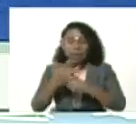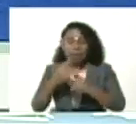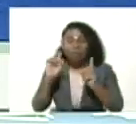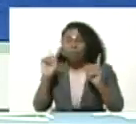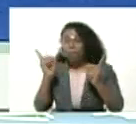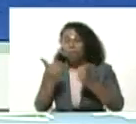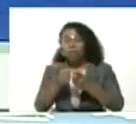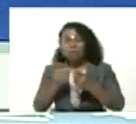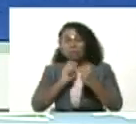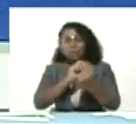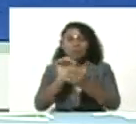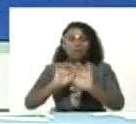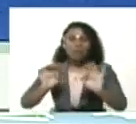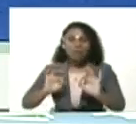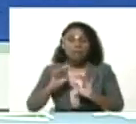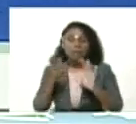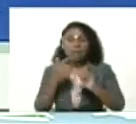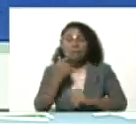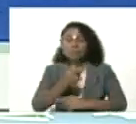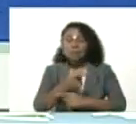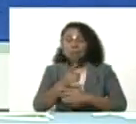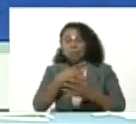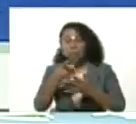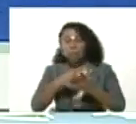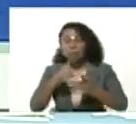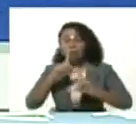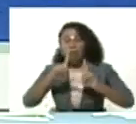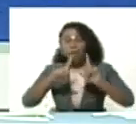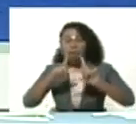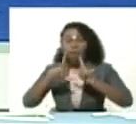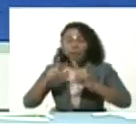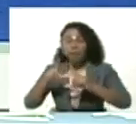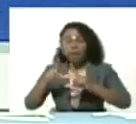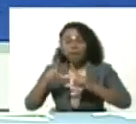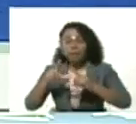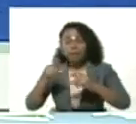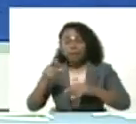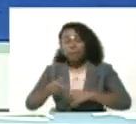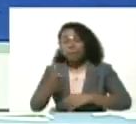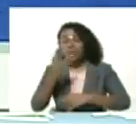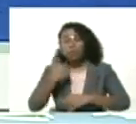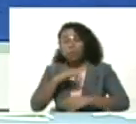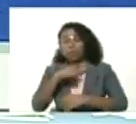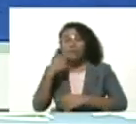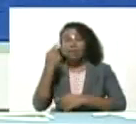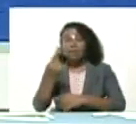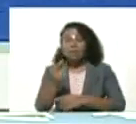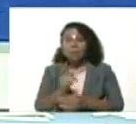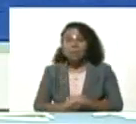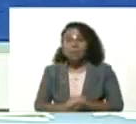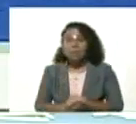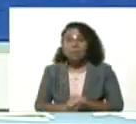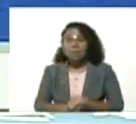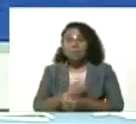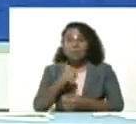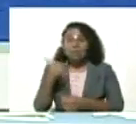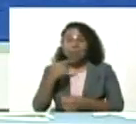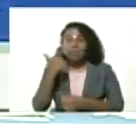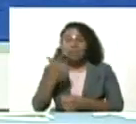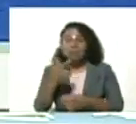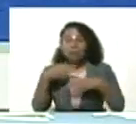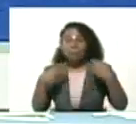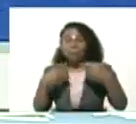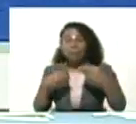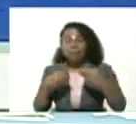es indiscutible, dice el documento en un lenguaje muy científico. Nosotros lo decimos, ellos dicen el papel de la